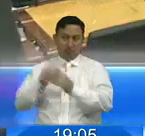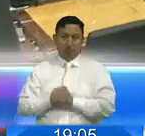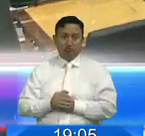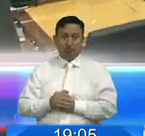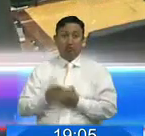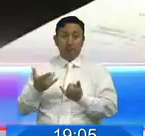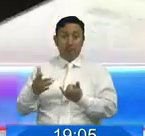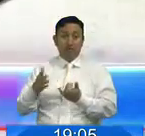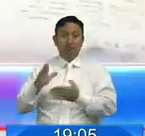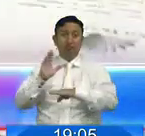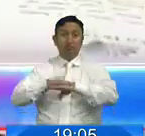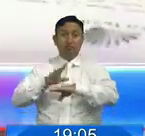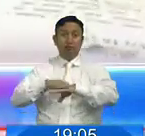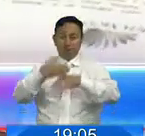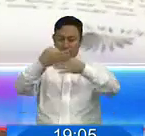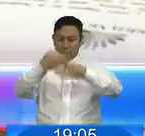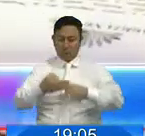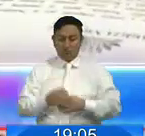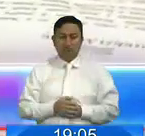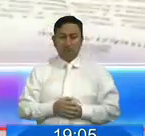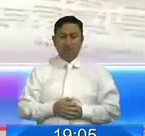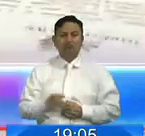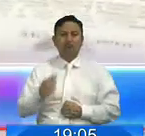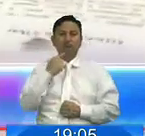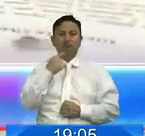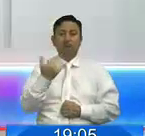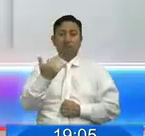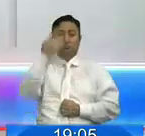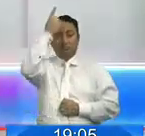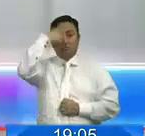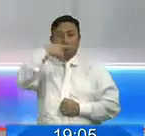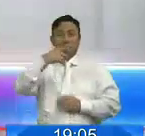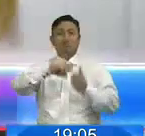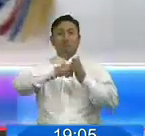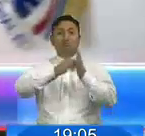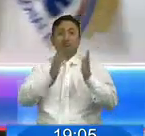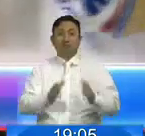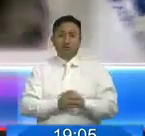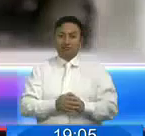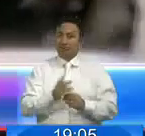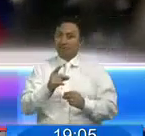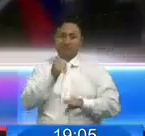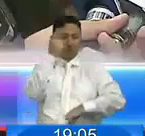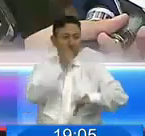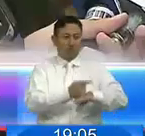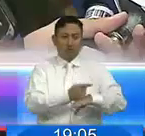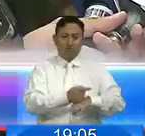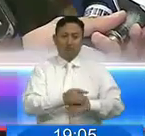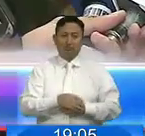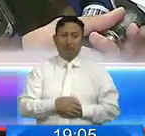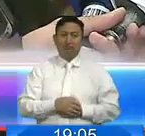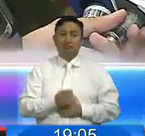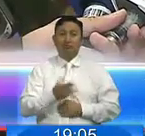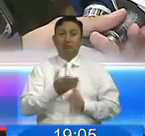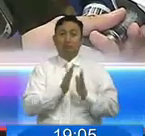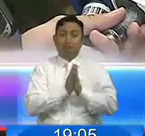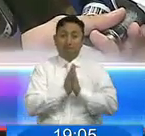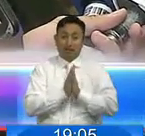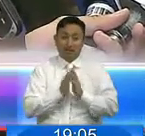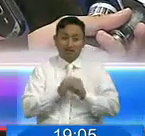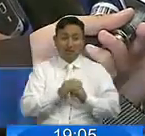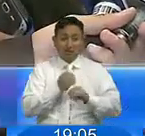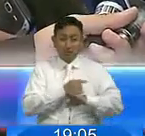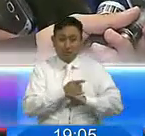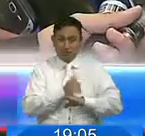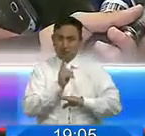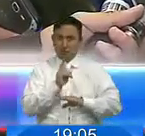responsabilidad administrativa está en firme, dice Villamar, que asegura que la decisión del Contralor es de inmediato cumplimiento. No es un pedido, no es una